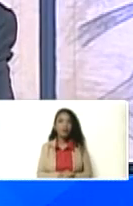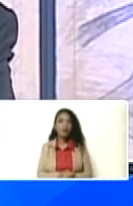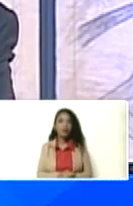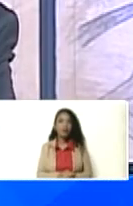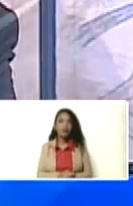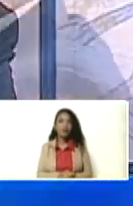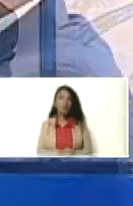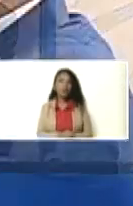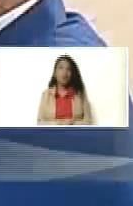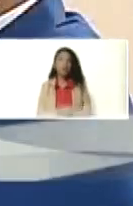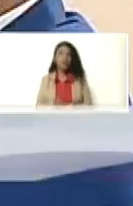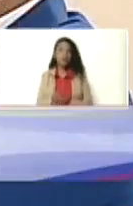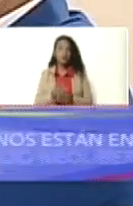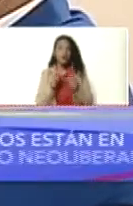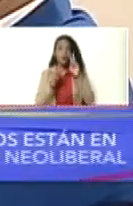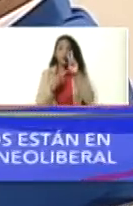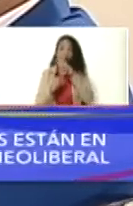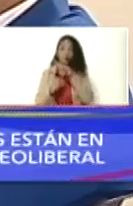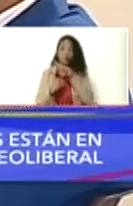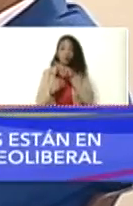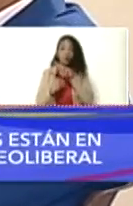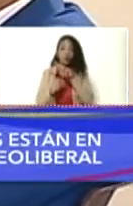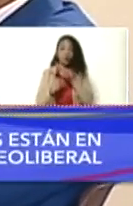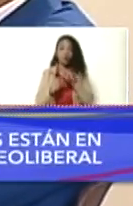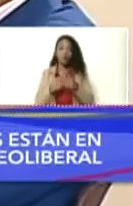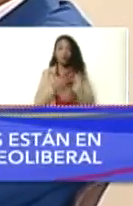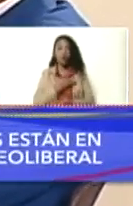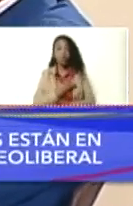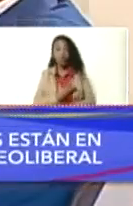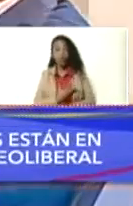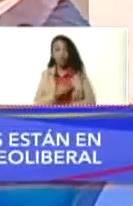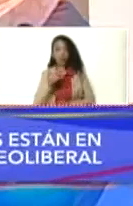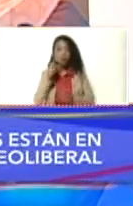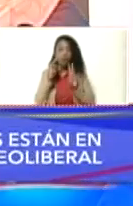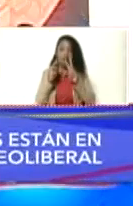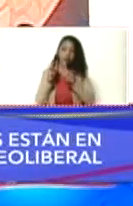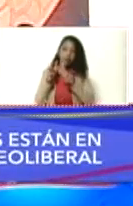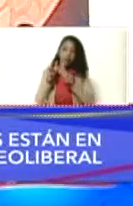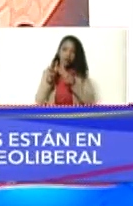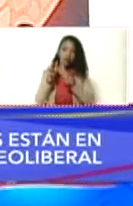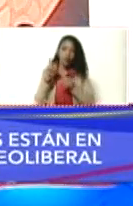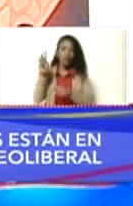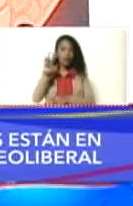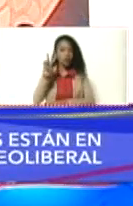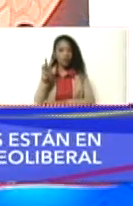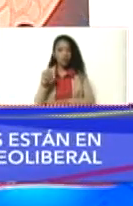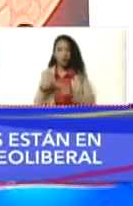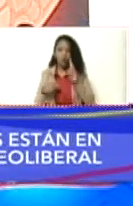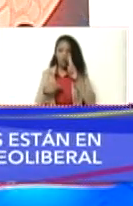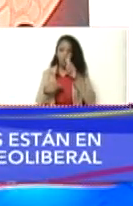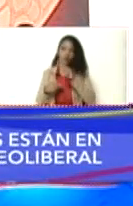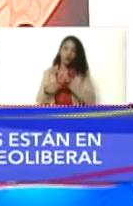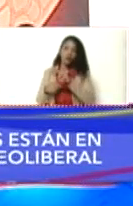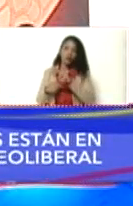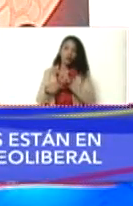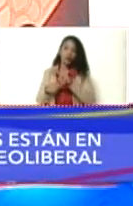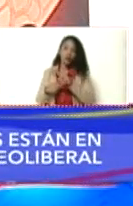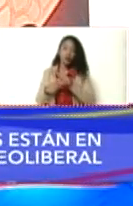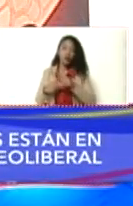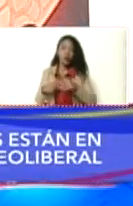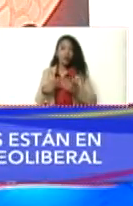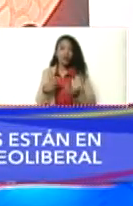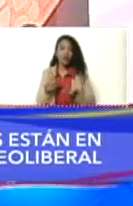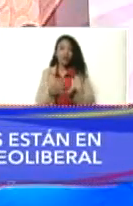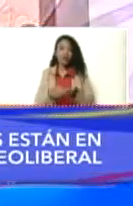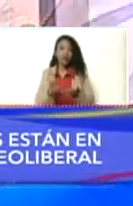Entre ellos veo una nostalgia por Venezuela. Entre ellos veo una